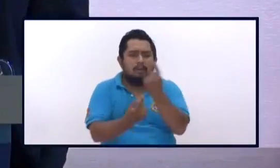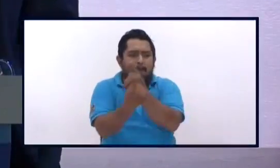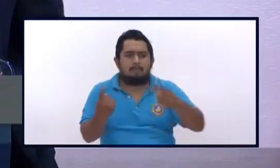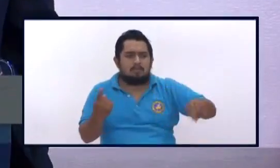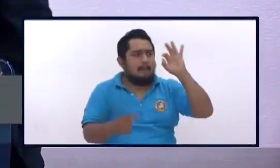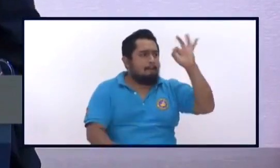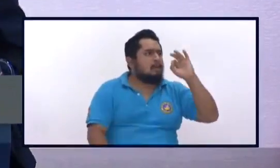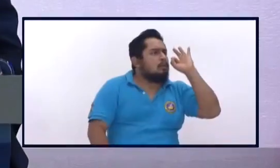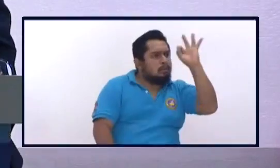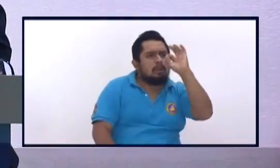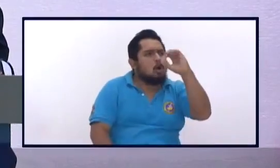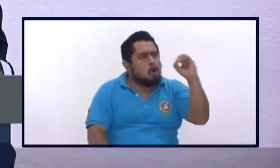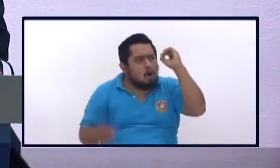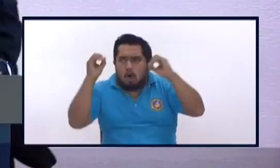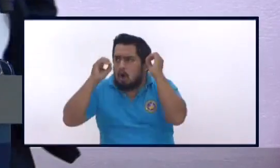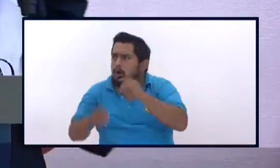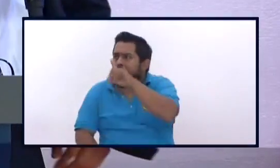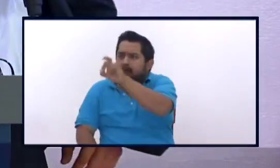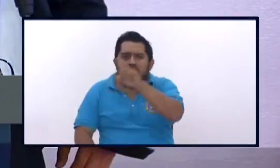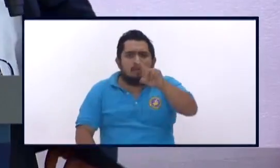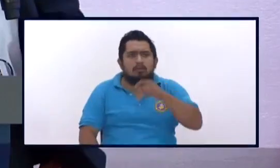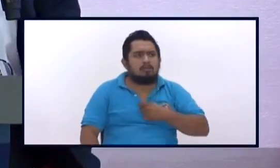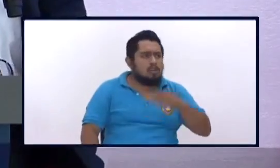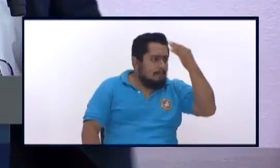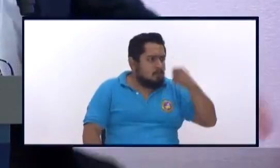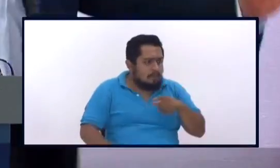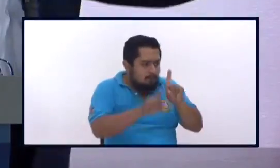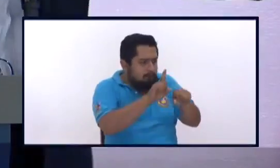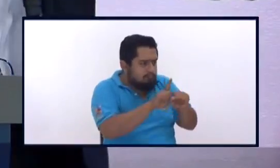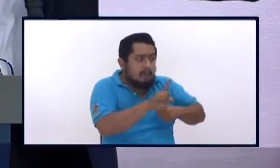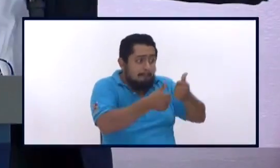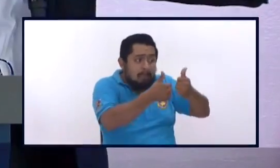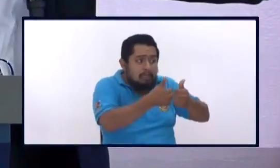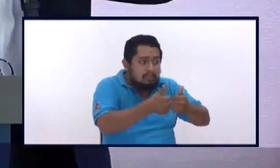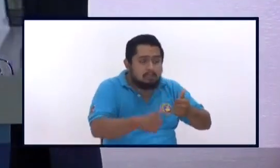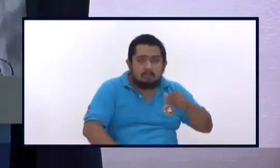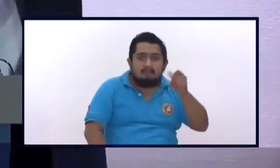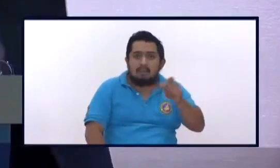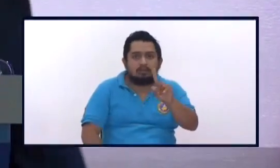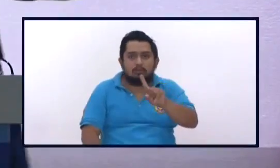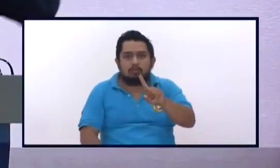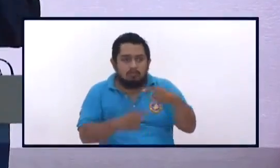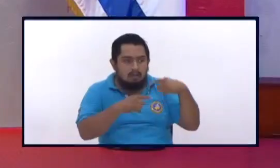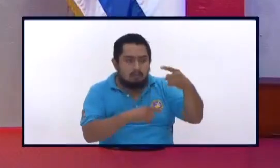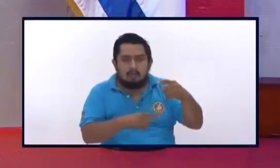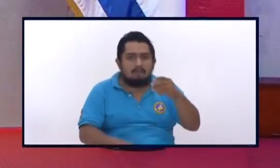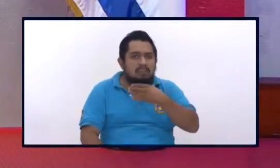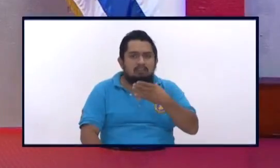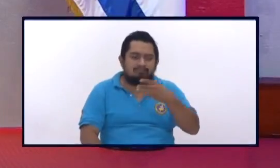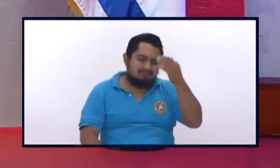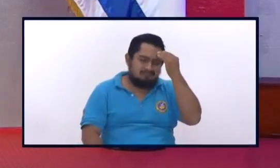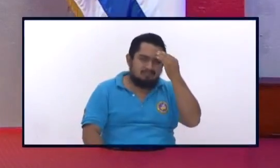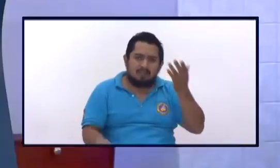pastores en un mes como a digamos en las viudas que todo va a estar bien mire no va a estar tan fácil pero tampoco va a estar imposible